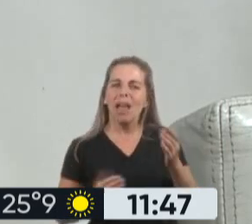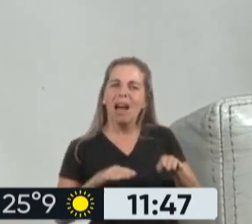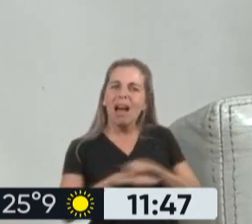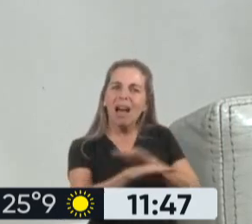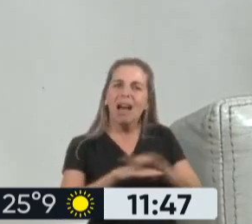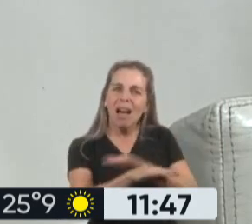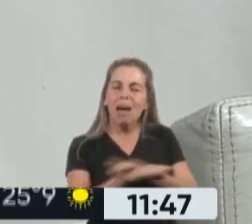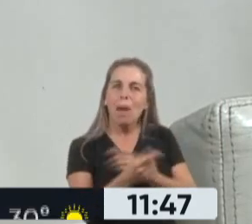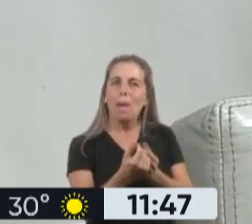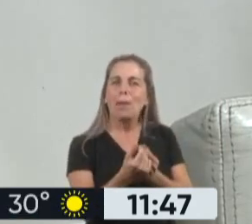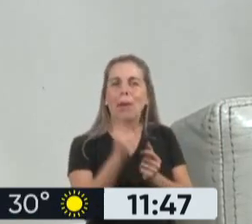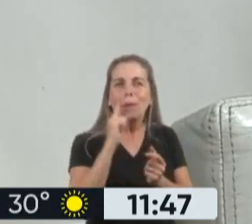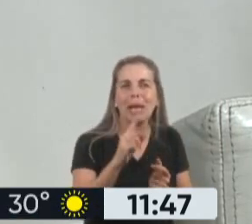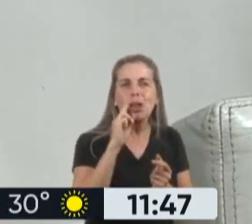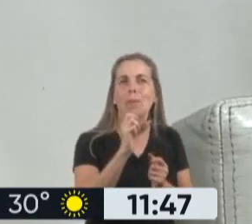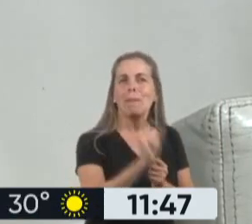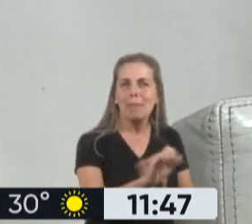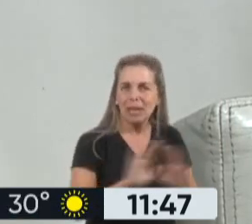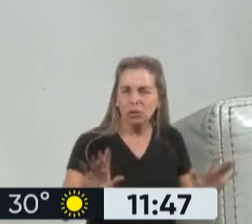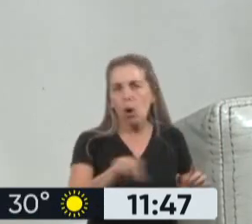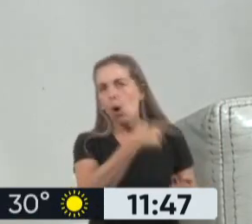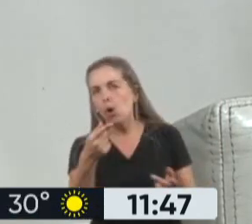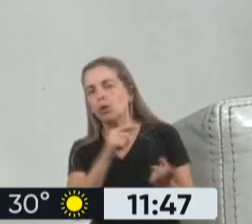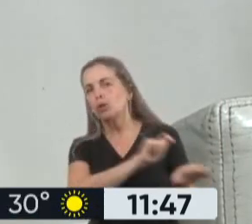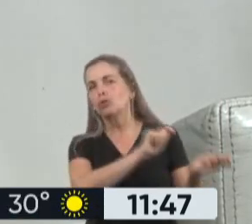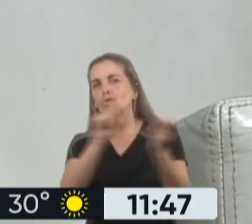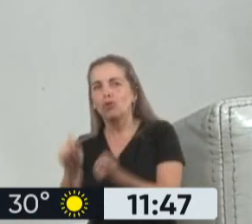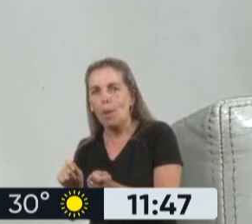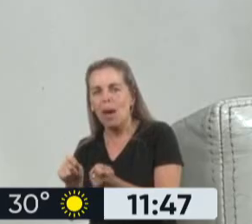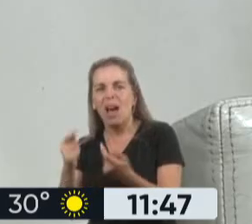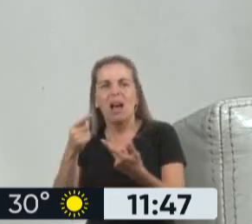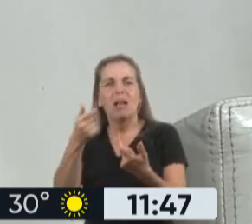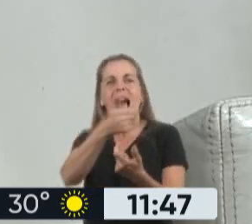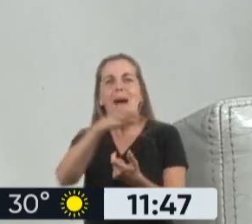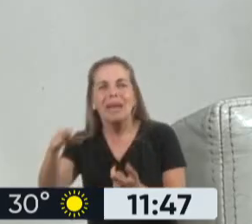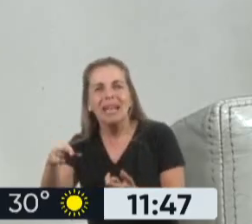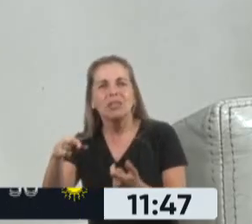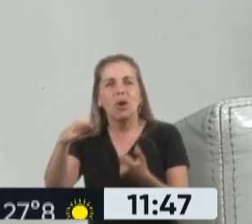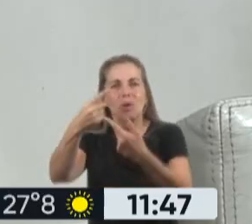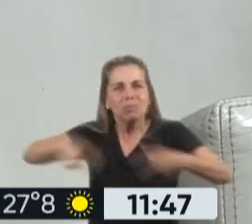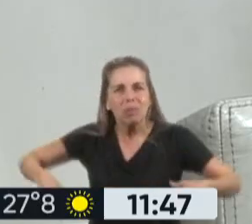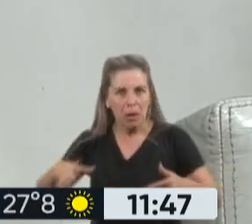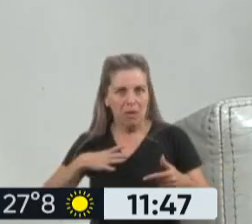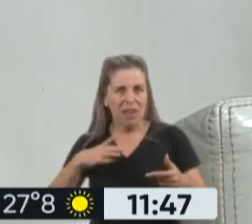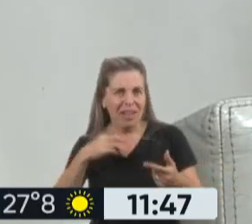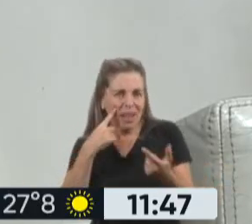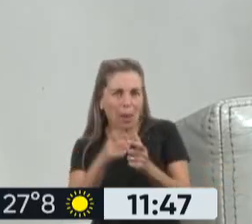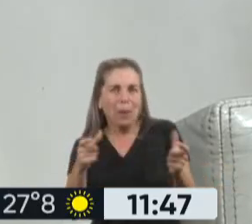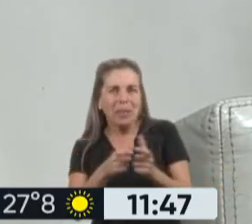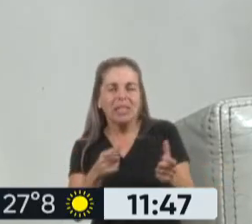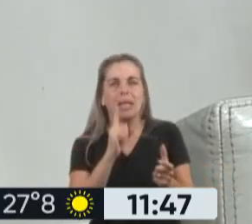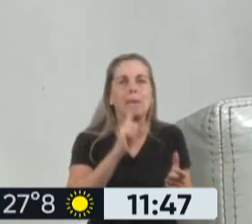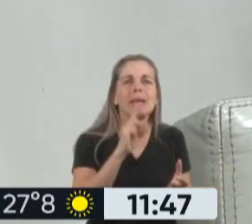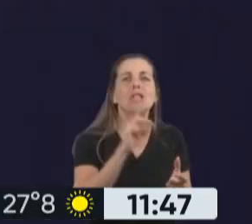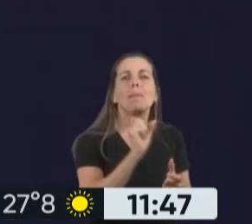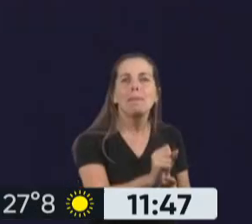fomentar, no sé, otro recurso como las billeteras virtuales, otro caso? Porque falta vuelto, ¿no? Se nota en la calle, aparte de que falta plata, ¿no? Pero digo,